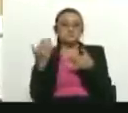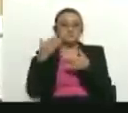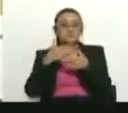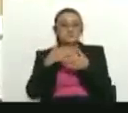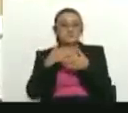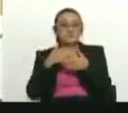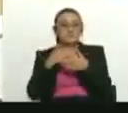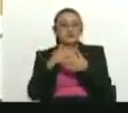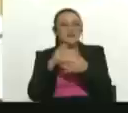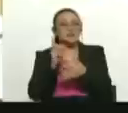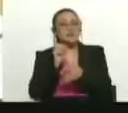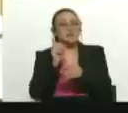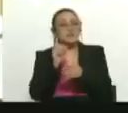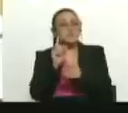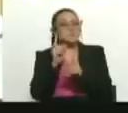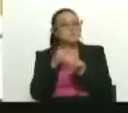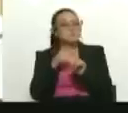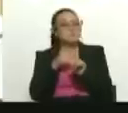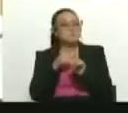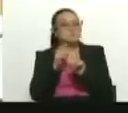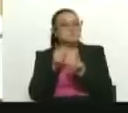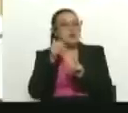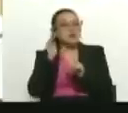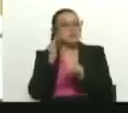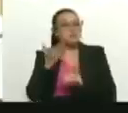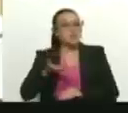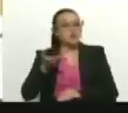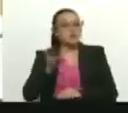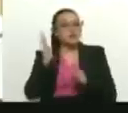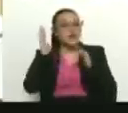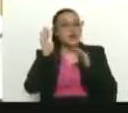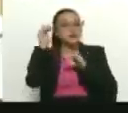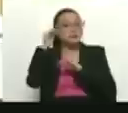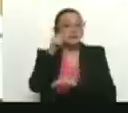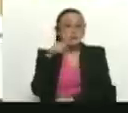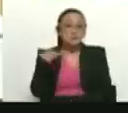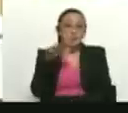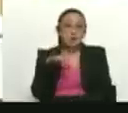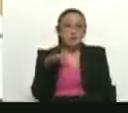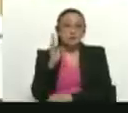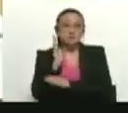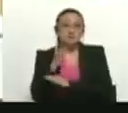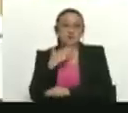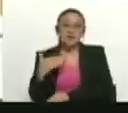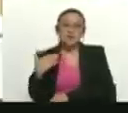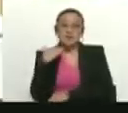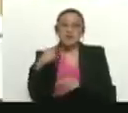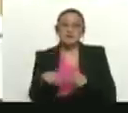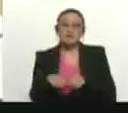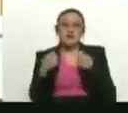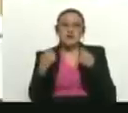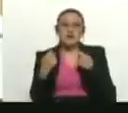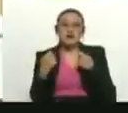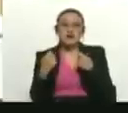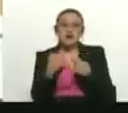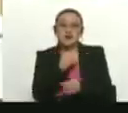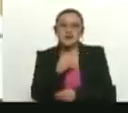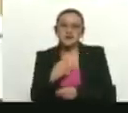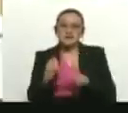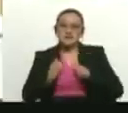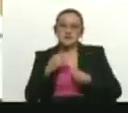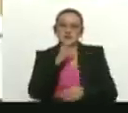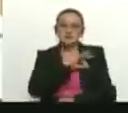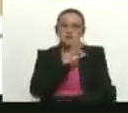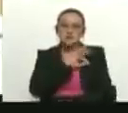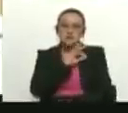es atender al pueblo, porque las sanciones buscan afectar, dañar, herir la vida